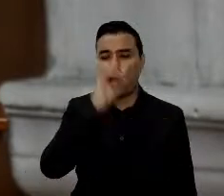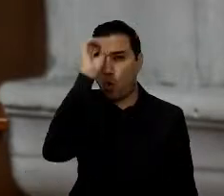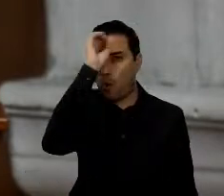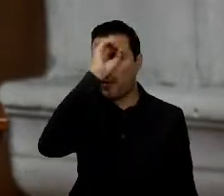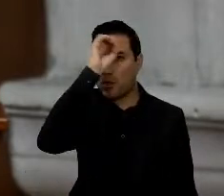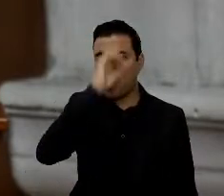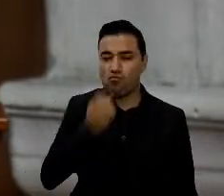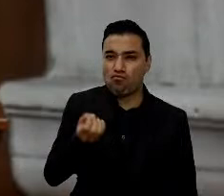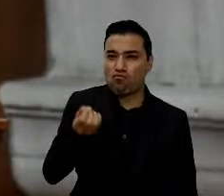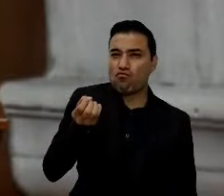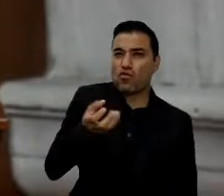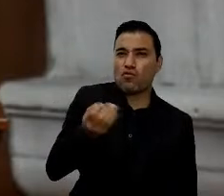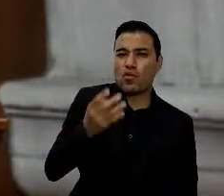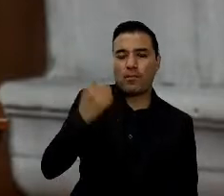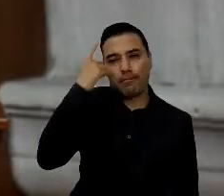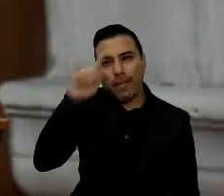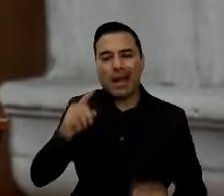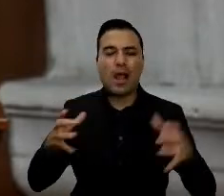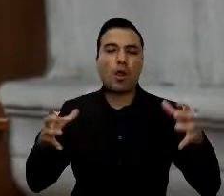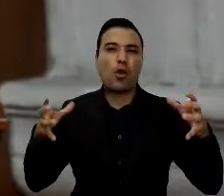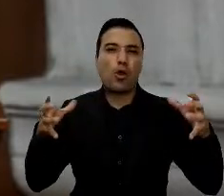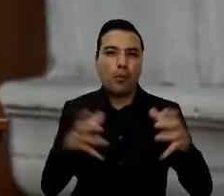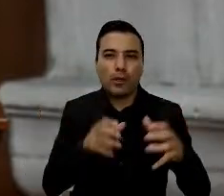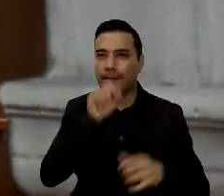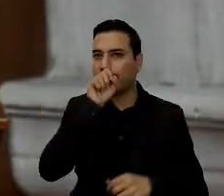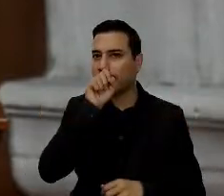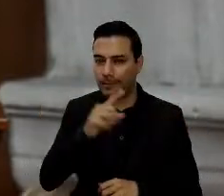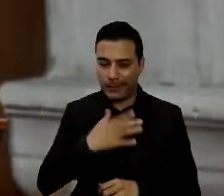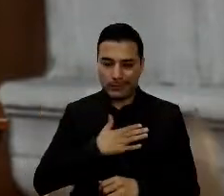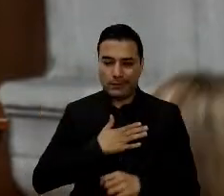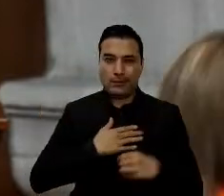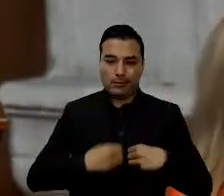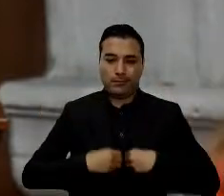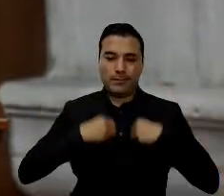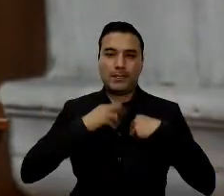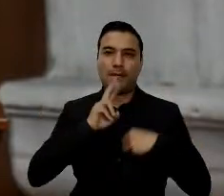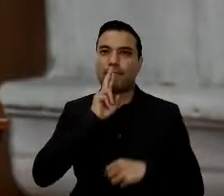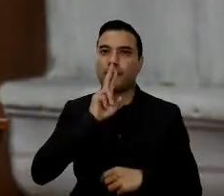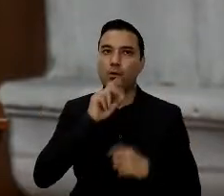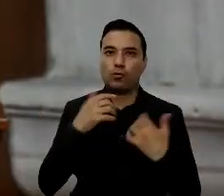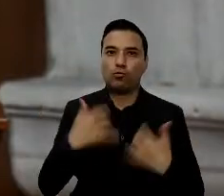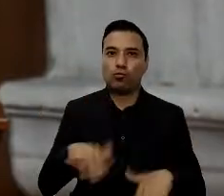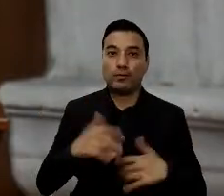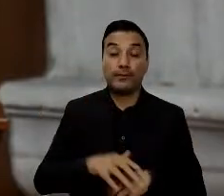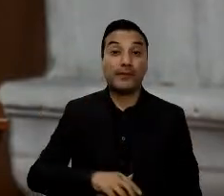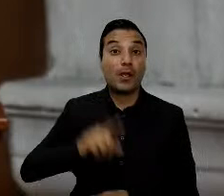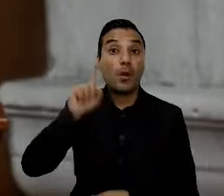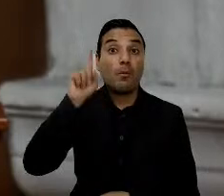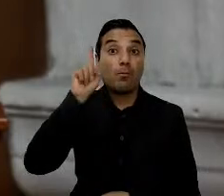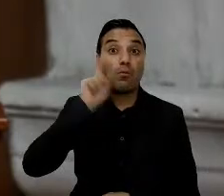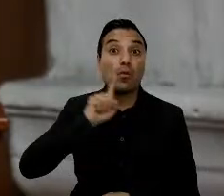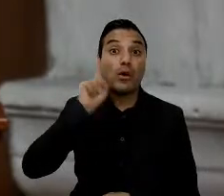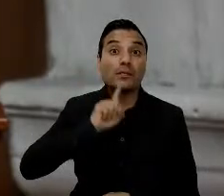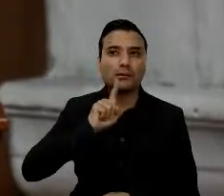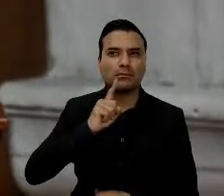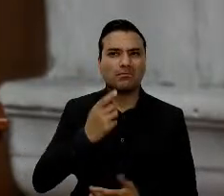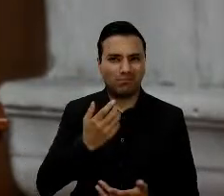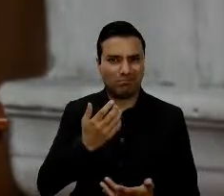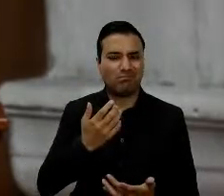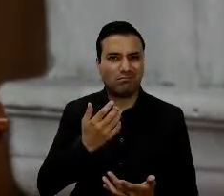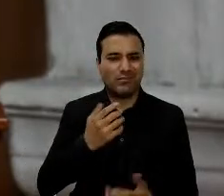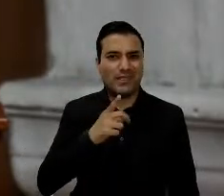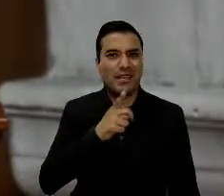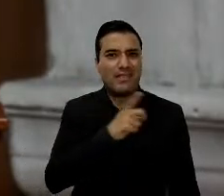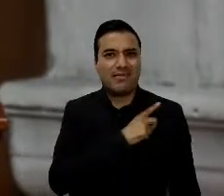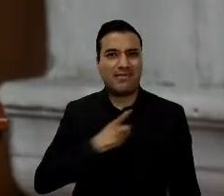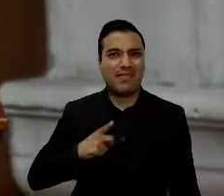sí sino también por la complejidad del entramos social que vivimos las mujeres por supuesto debemos